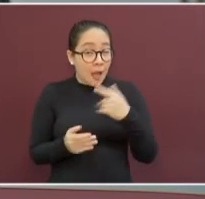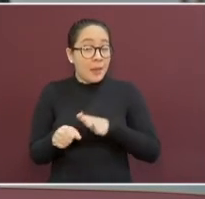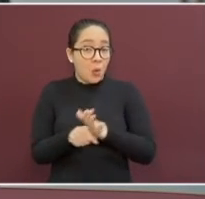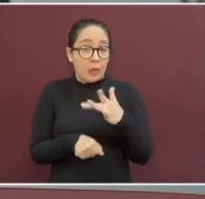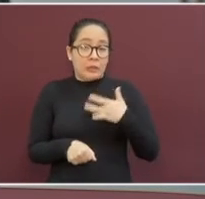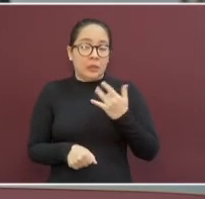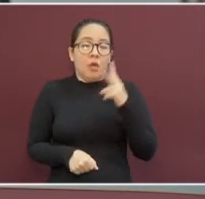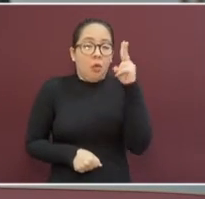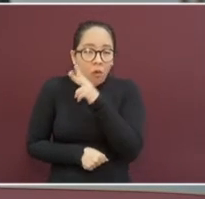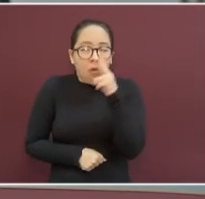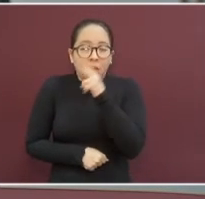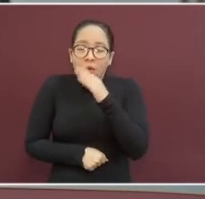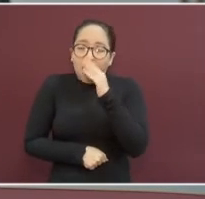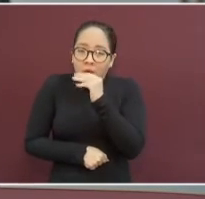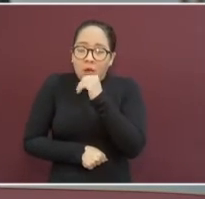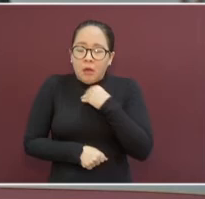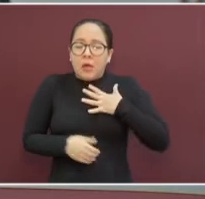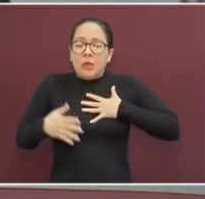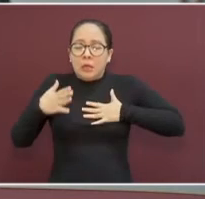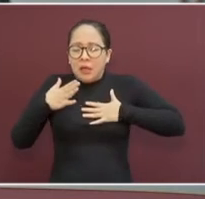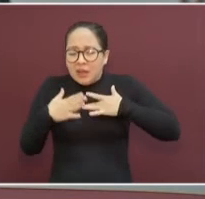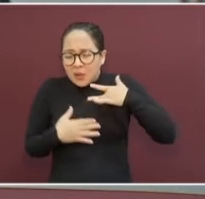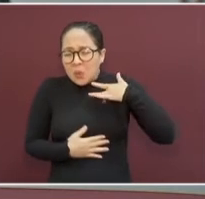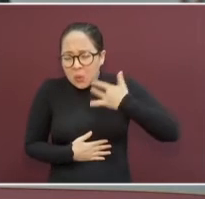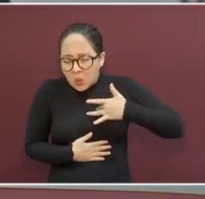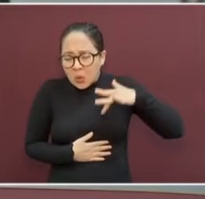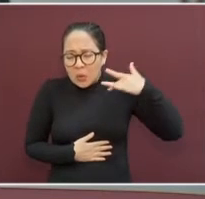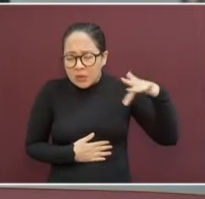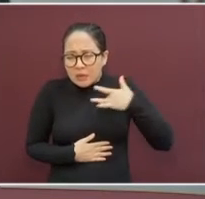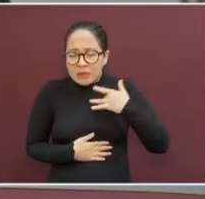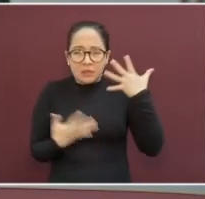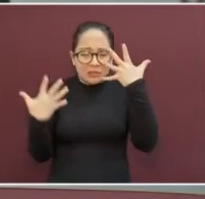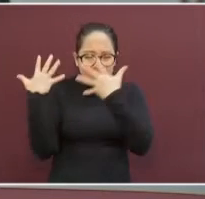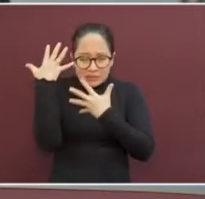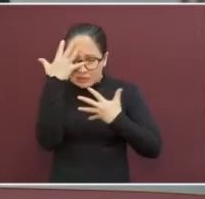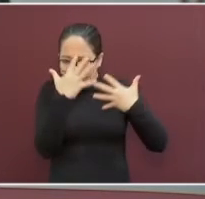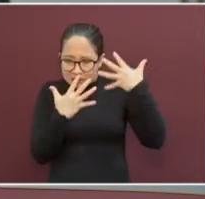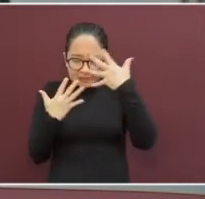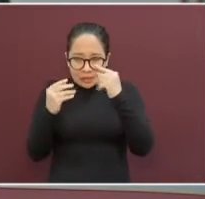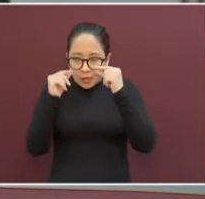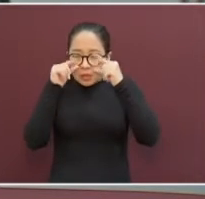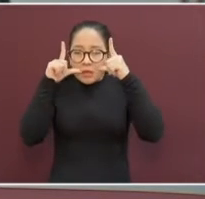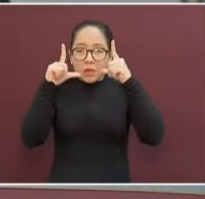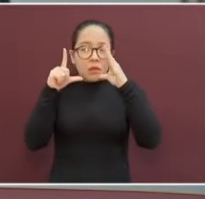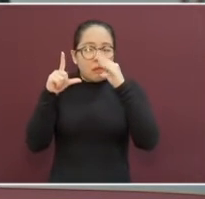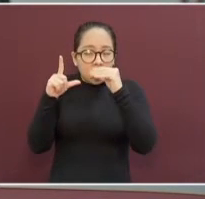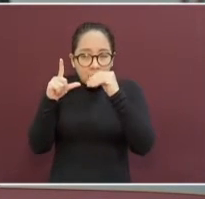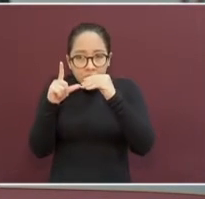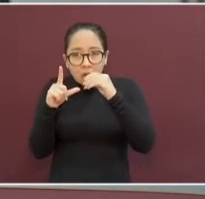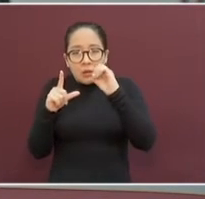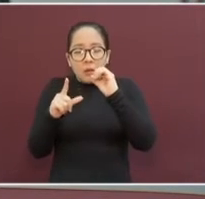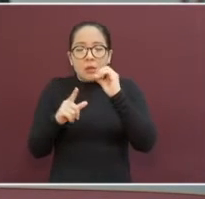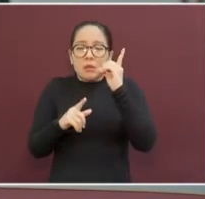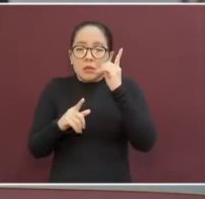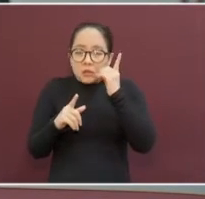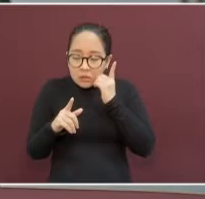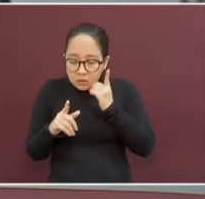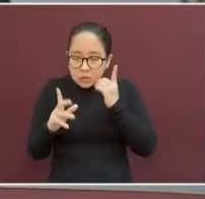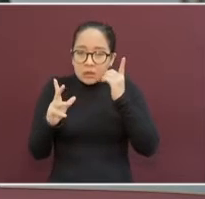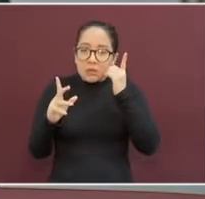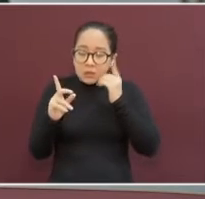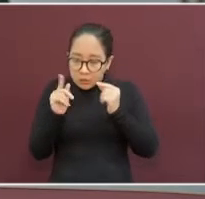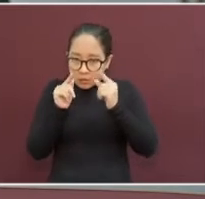persistente en el pecho confusión incapacidad para despertar o para permanecer despierto